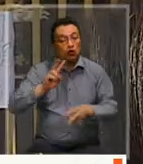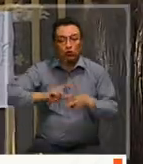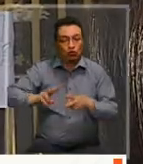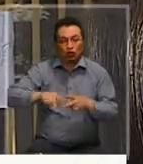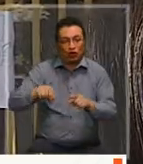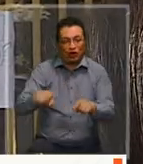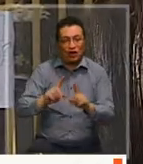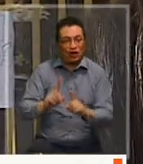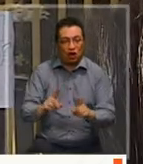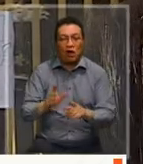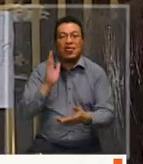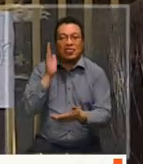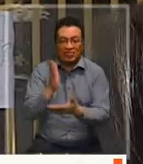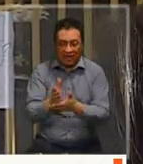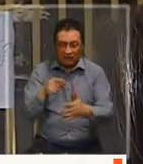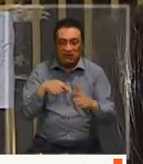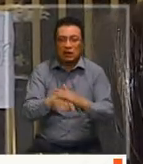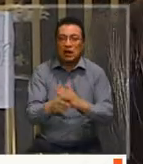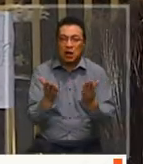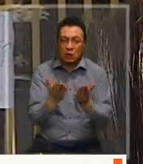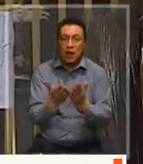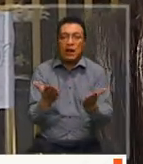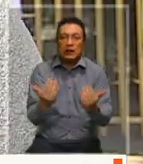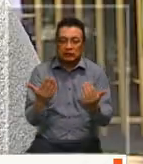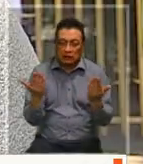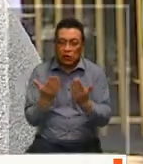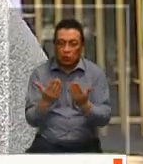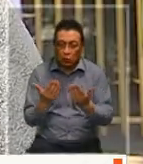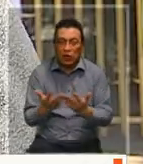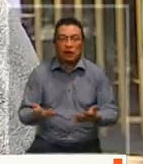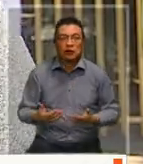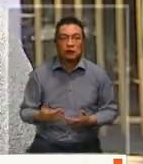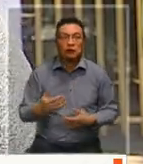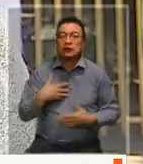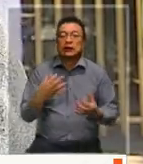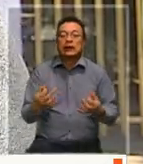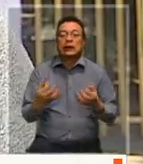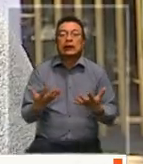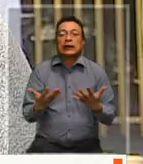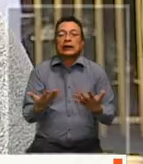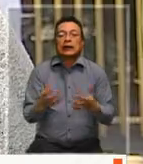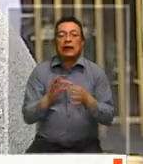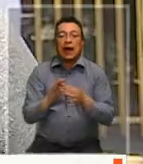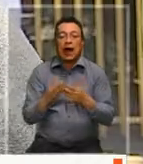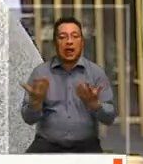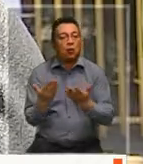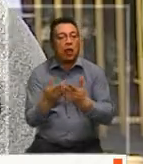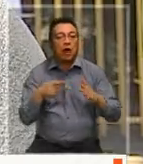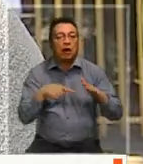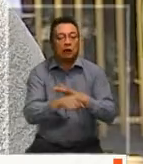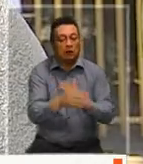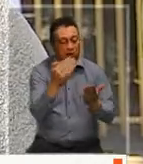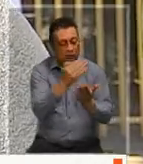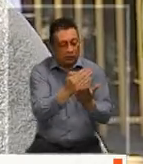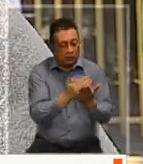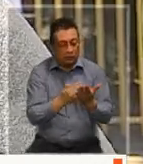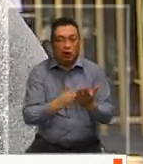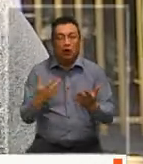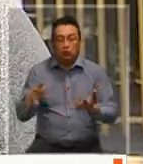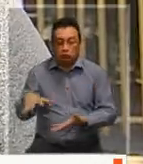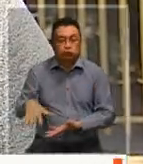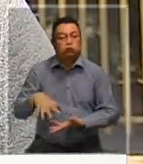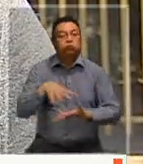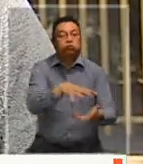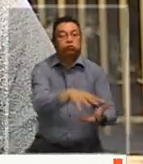los niños tienen que entrar al colegio porque necesitan estudiar no sacamos Nada de que los niños ingresen al colegio traen la lista de útiles y